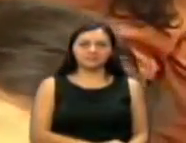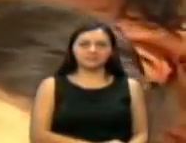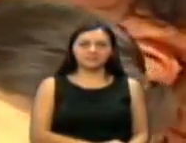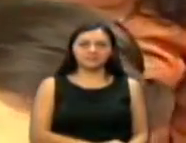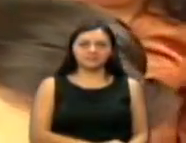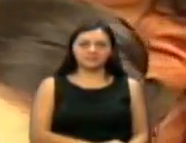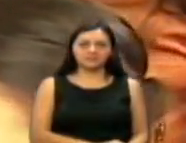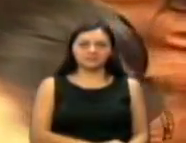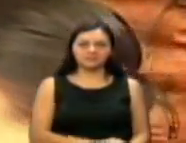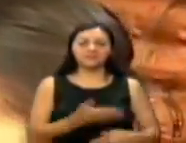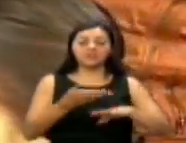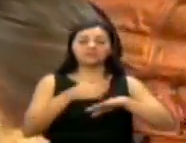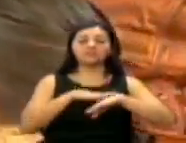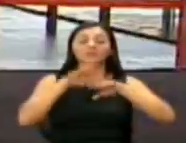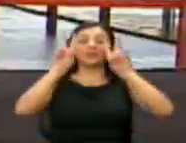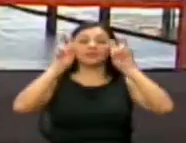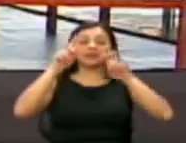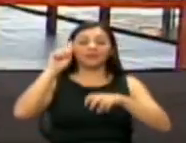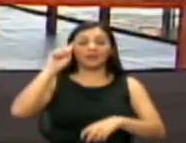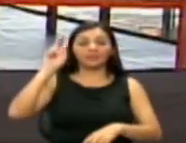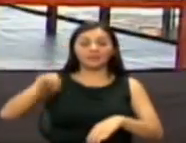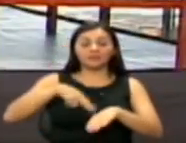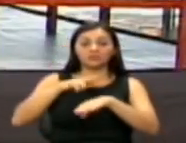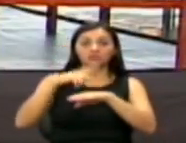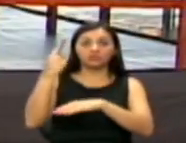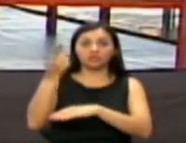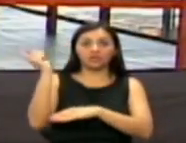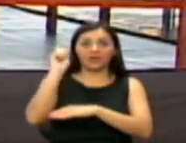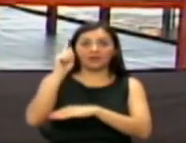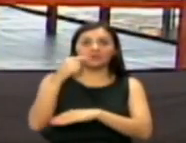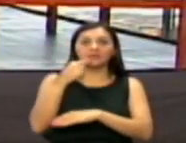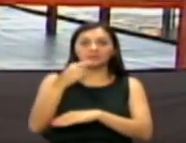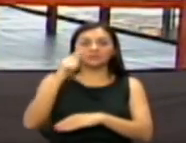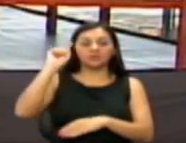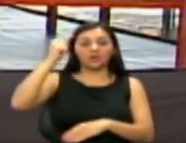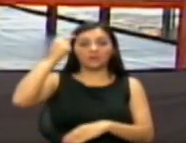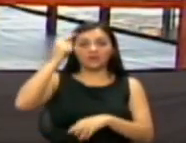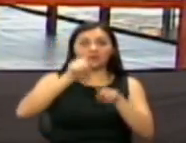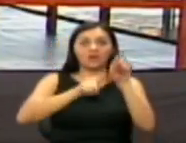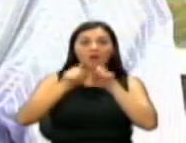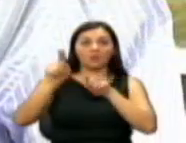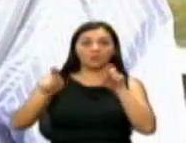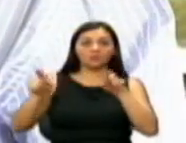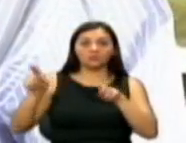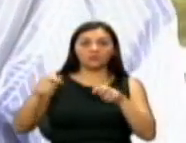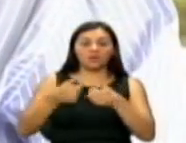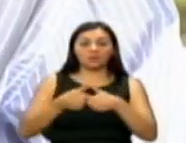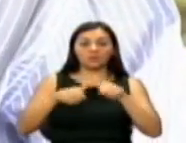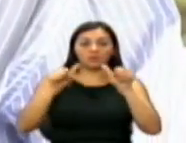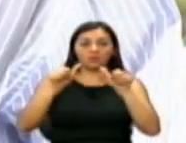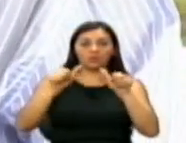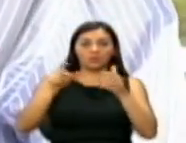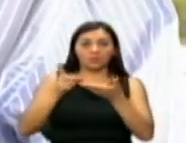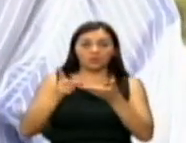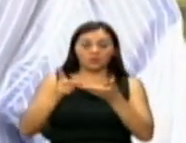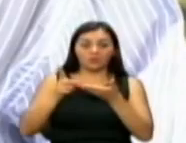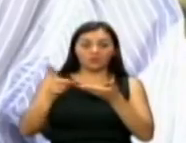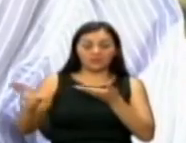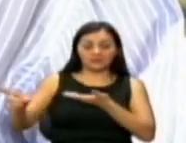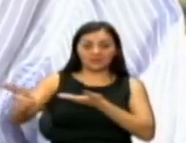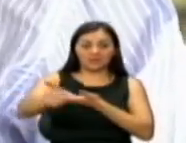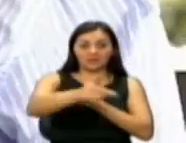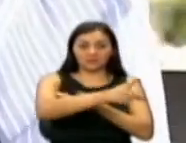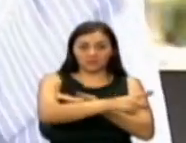Un tema de interés nacional es el que se refiere a la relación que tiene el gobierno con los gobiernos autónomos descentralizados.